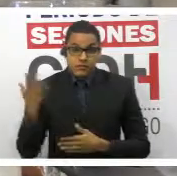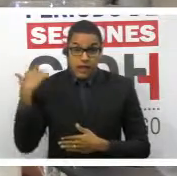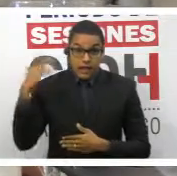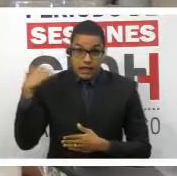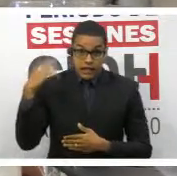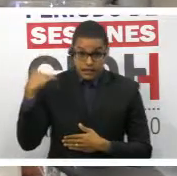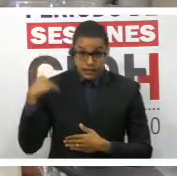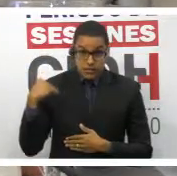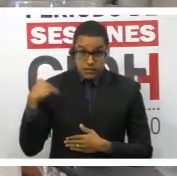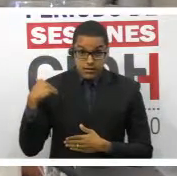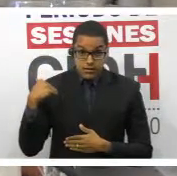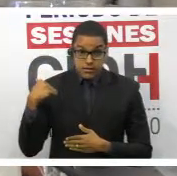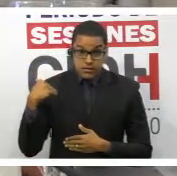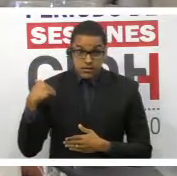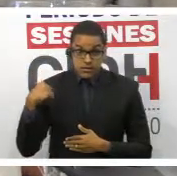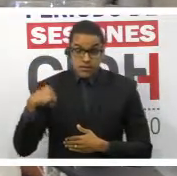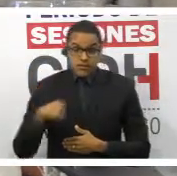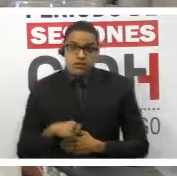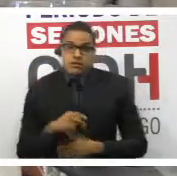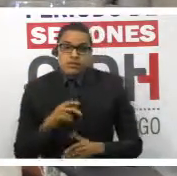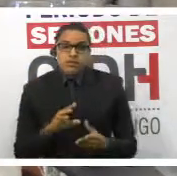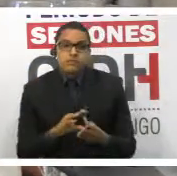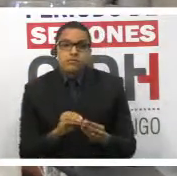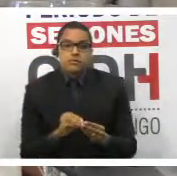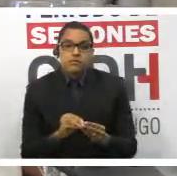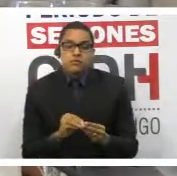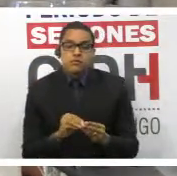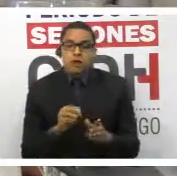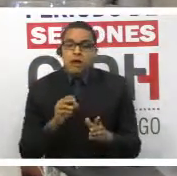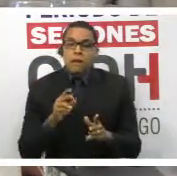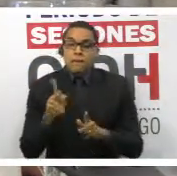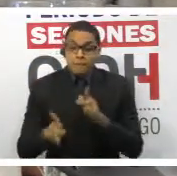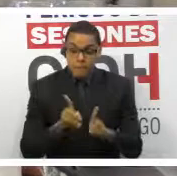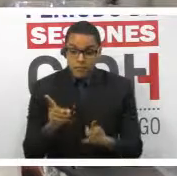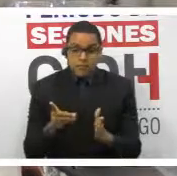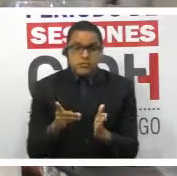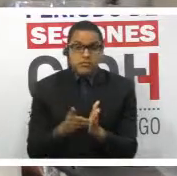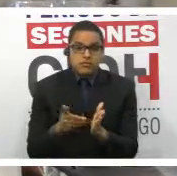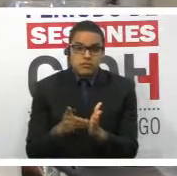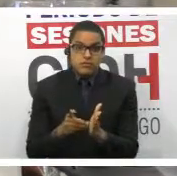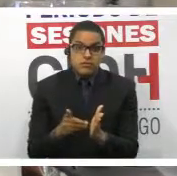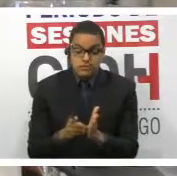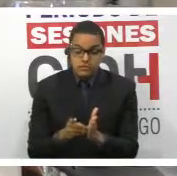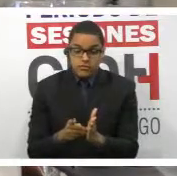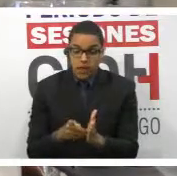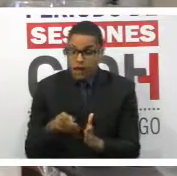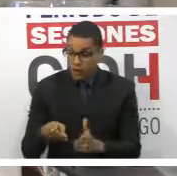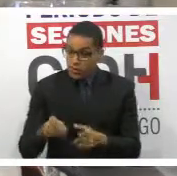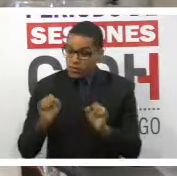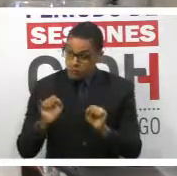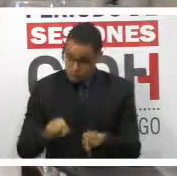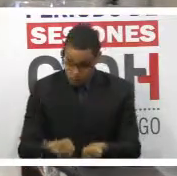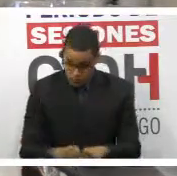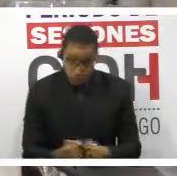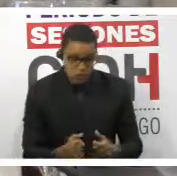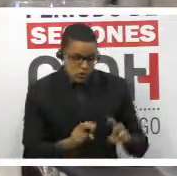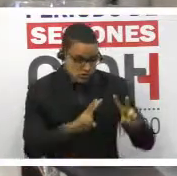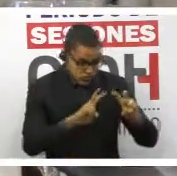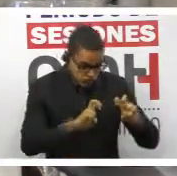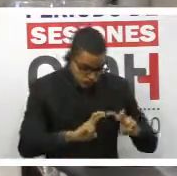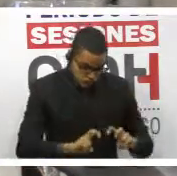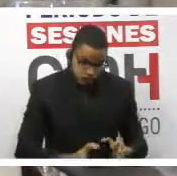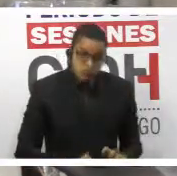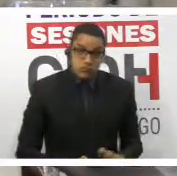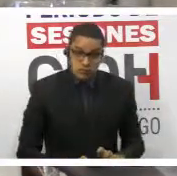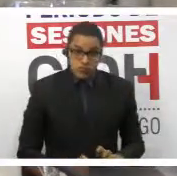derechos humanos o sea la discapacidad tiene que ver con la interfase con el medio porque el medio agrava